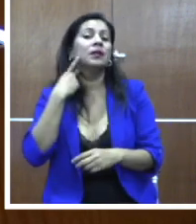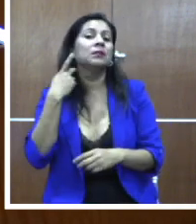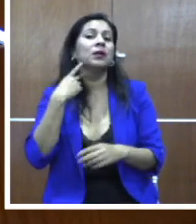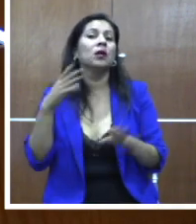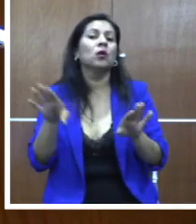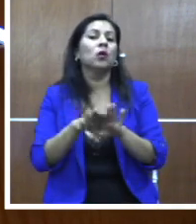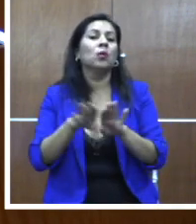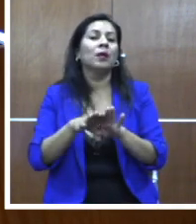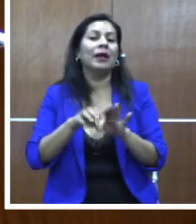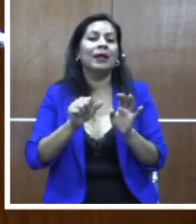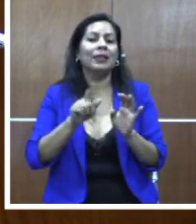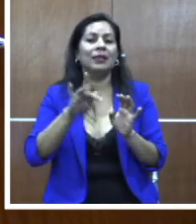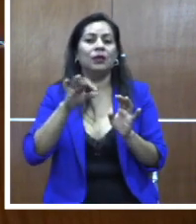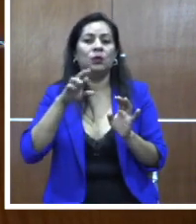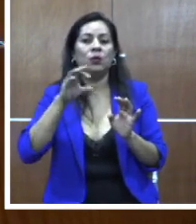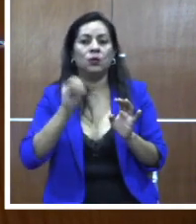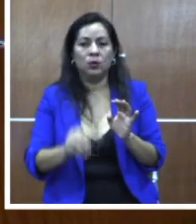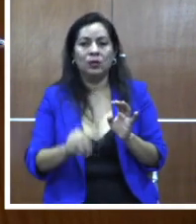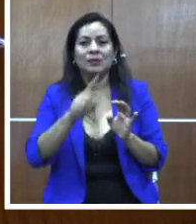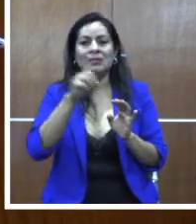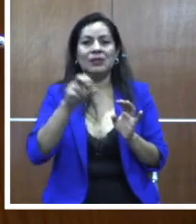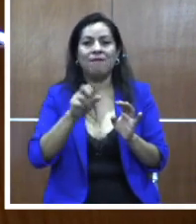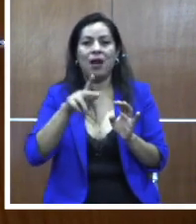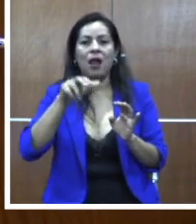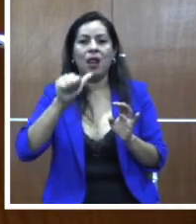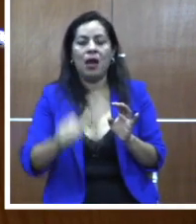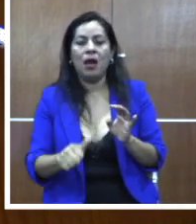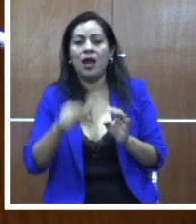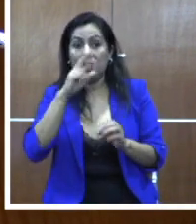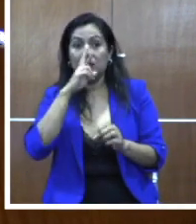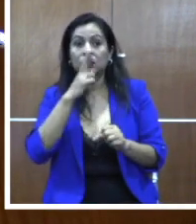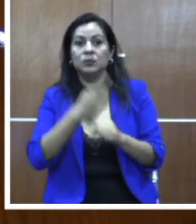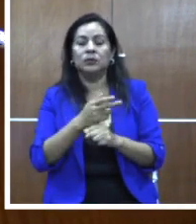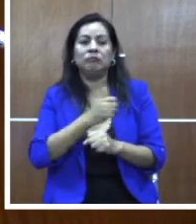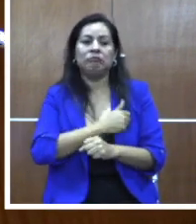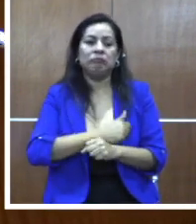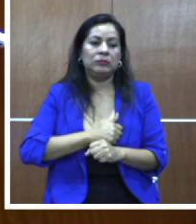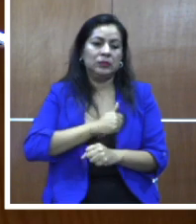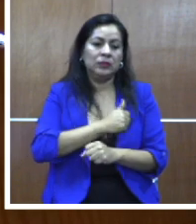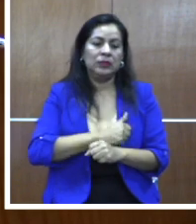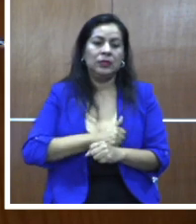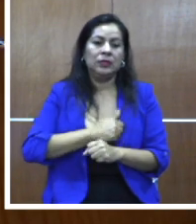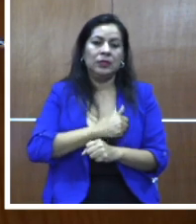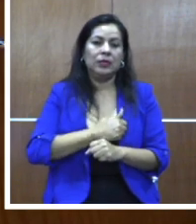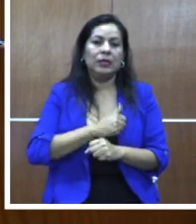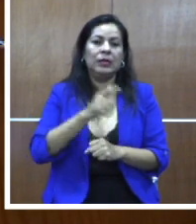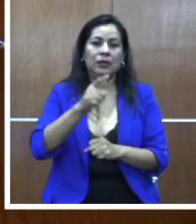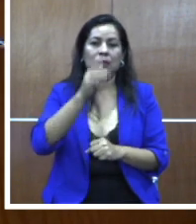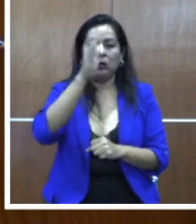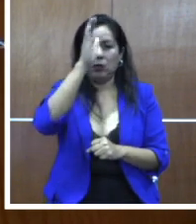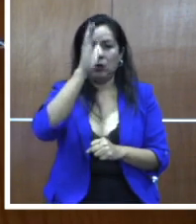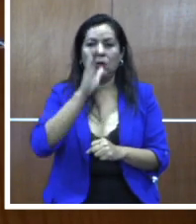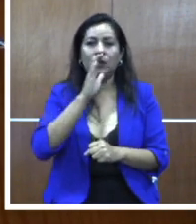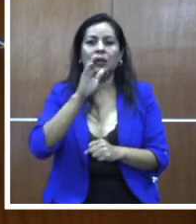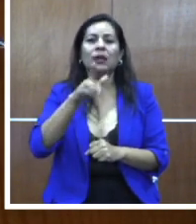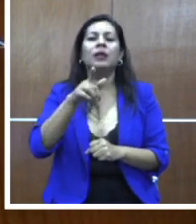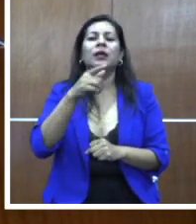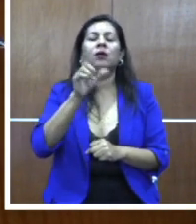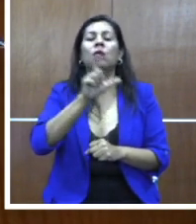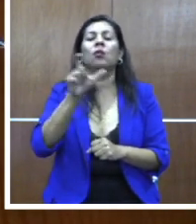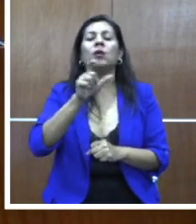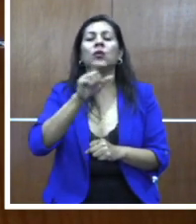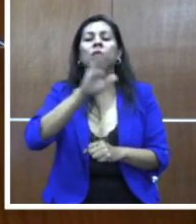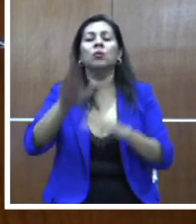como la de Calderón y Zavala, responsables del dolor en Hermosillo, en la tragedia de la guardería